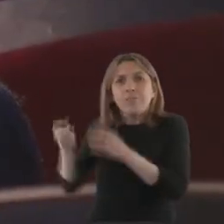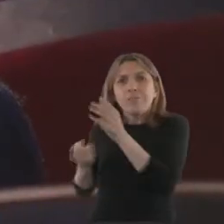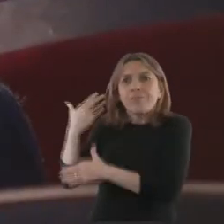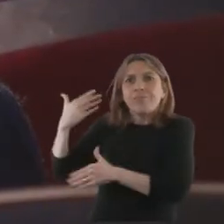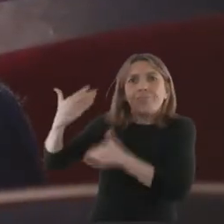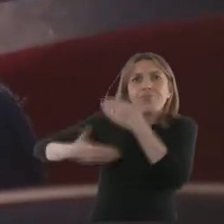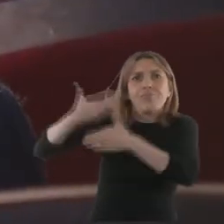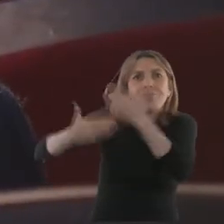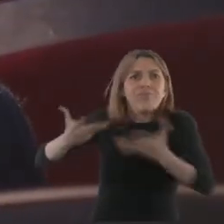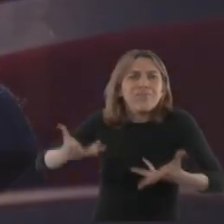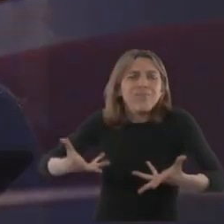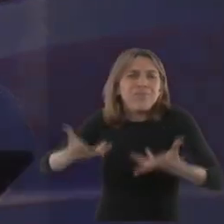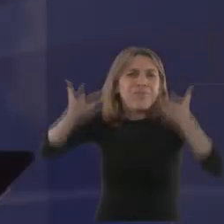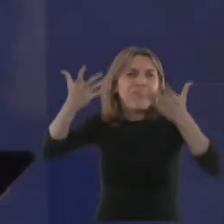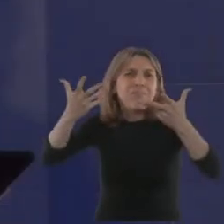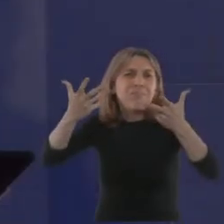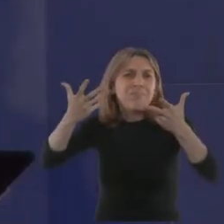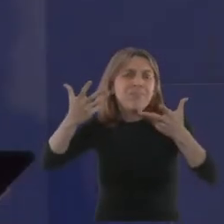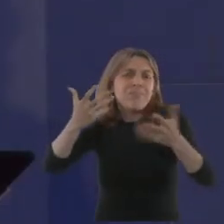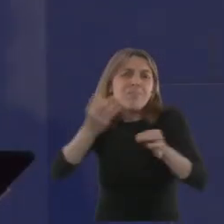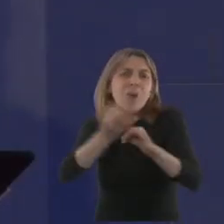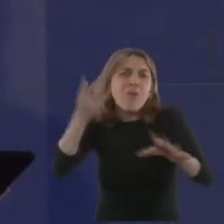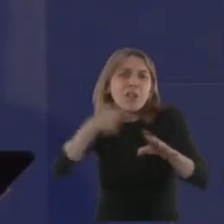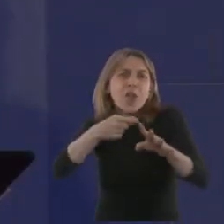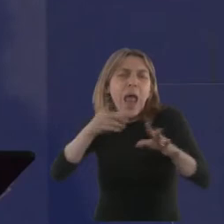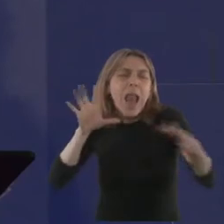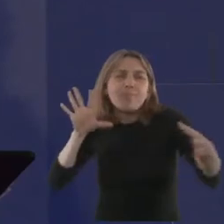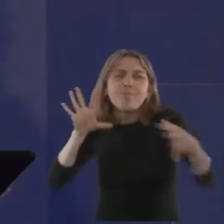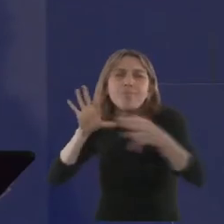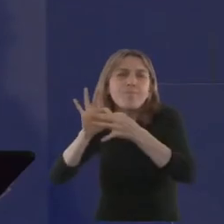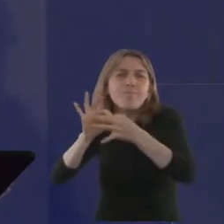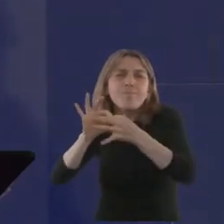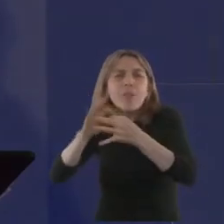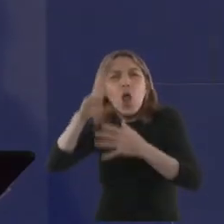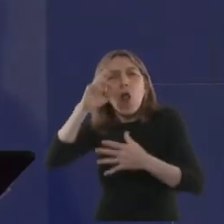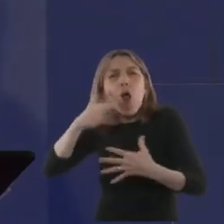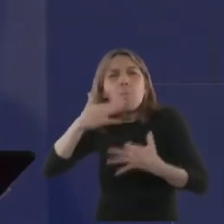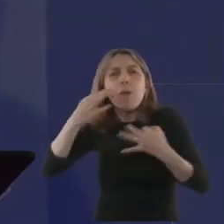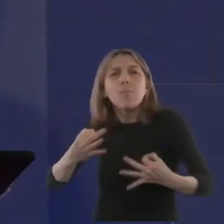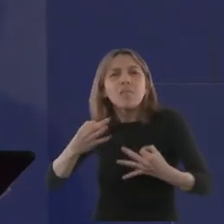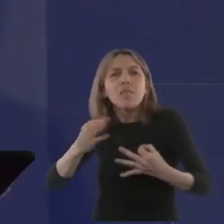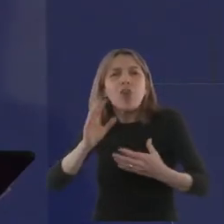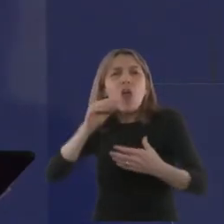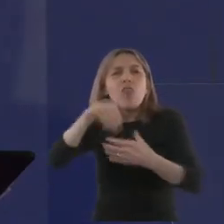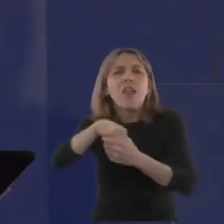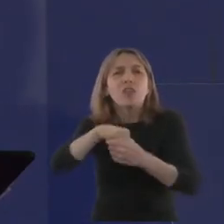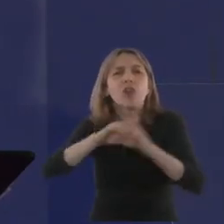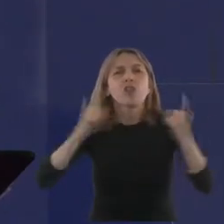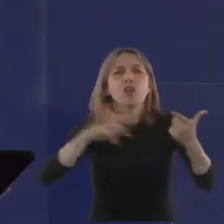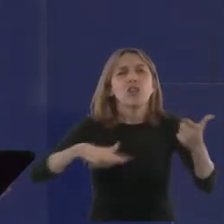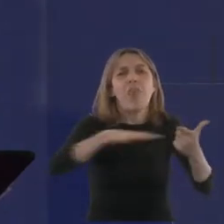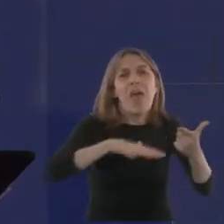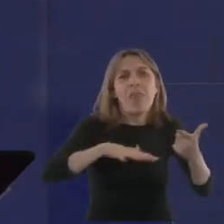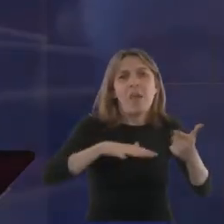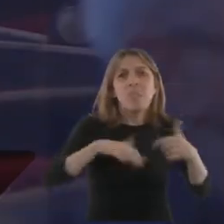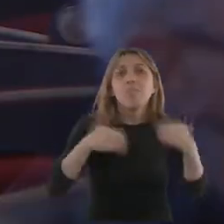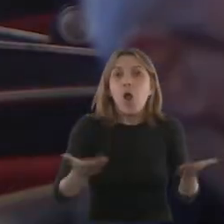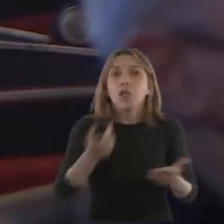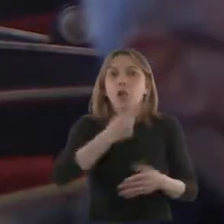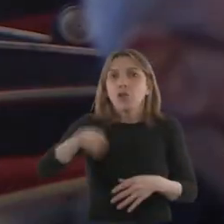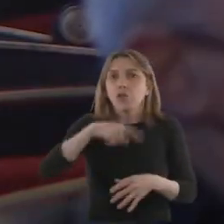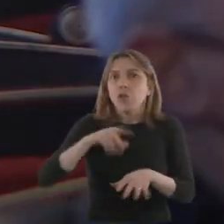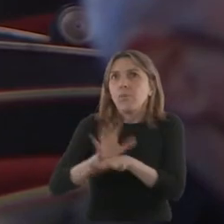La excelencia académica viene junto a un fuerte compromiso social. Y yo creo que ese es nuestro